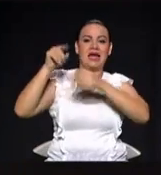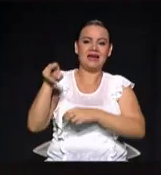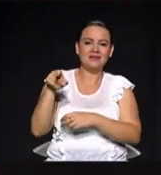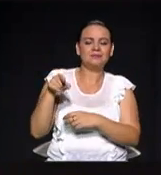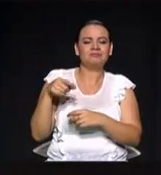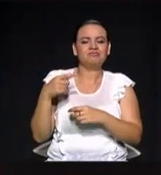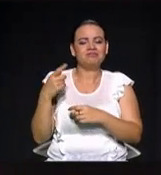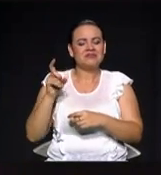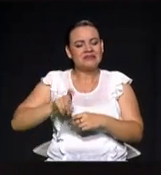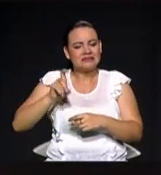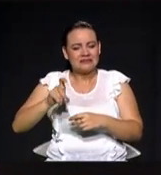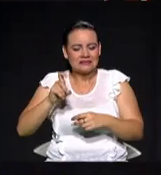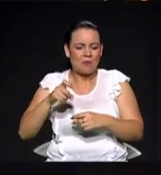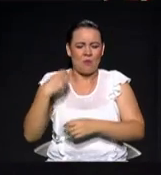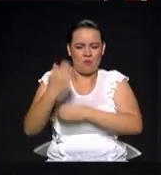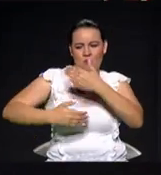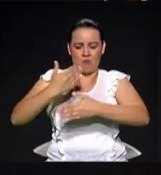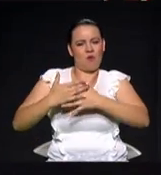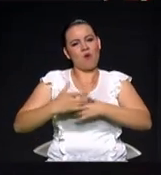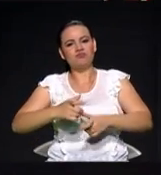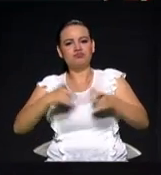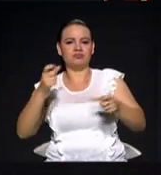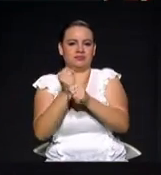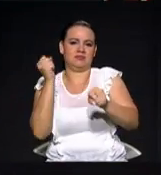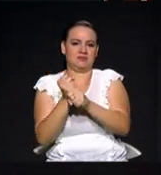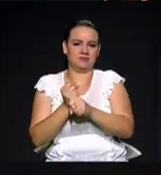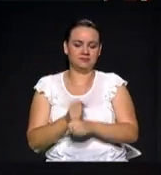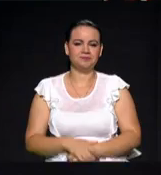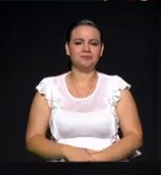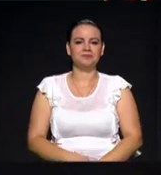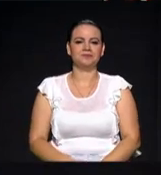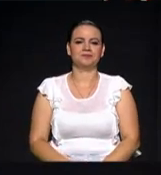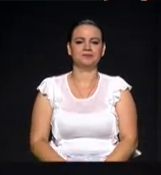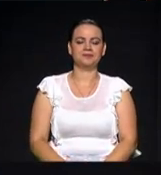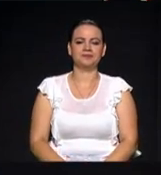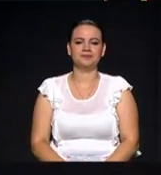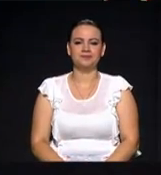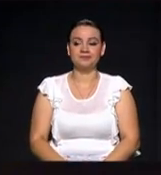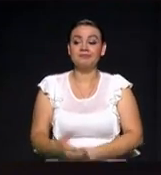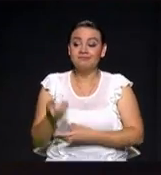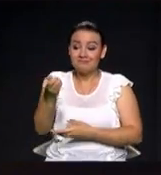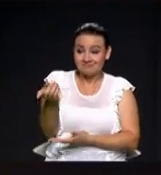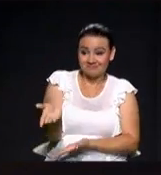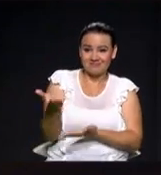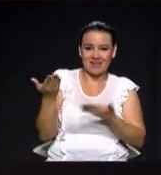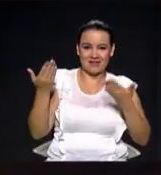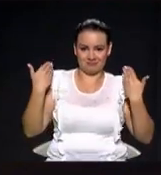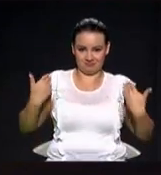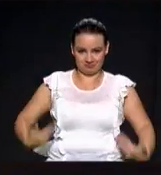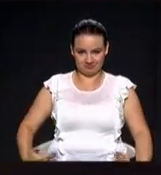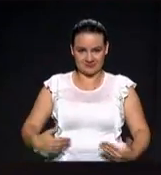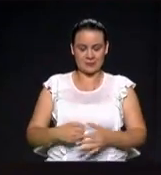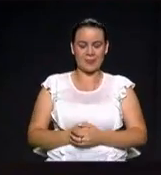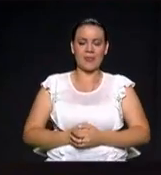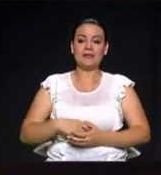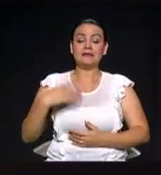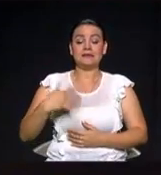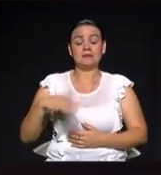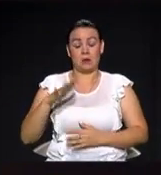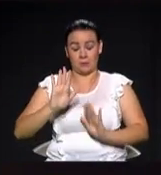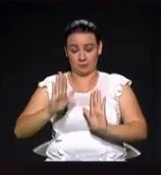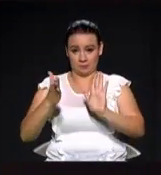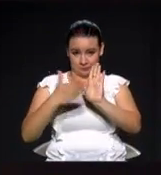generar mucho más empleo muy bien muchas gracias candidata beatriz rave su propuesta bueno me decía acaba de ser